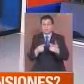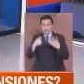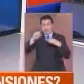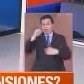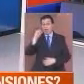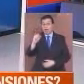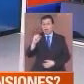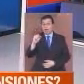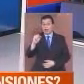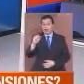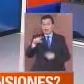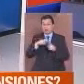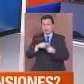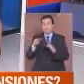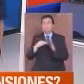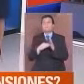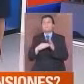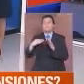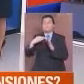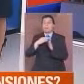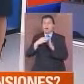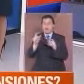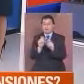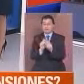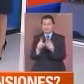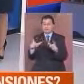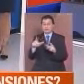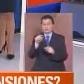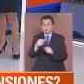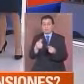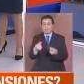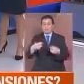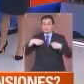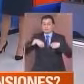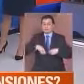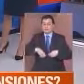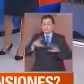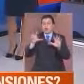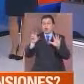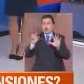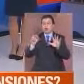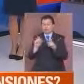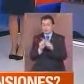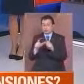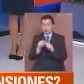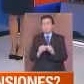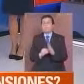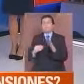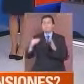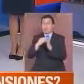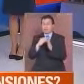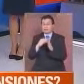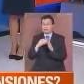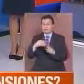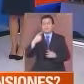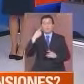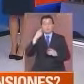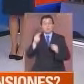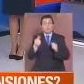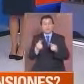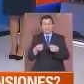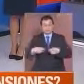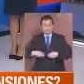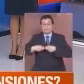por ejemplo, tiene un mayor porcentaje de renta variable, un 80% de renta variable, es decir, sus platas